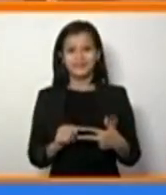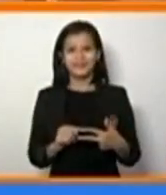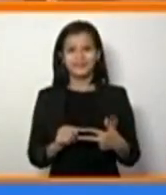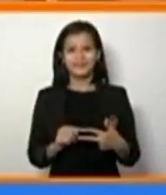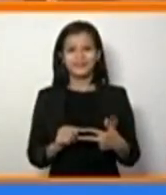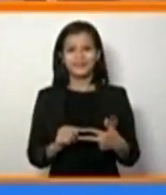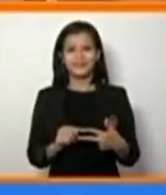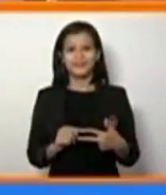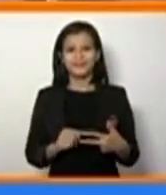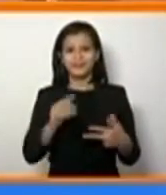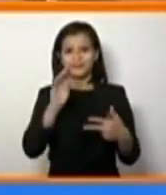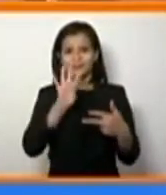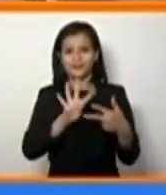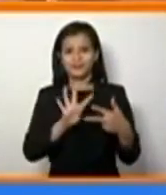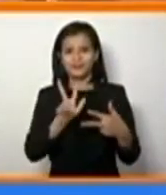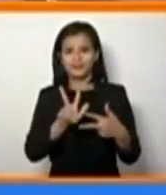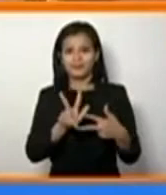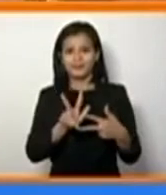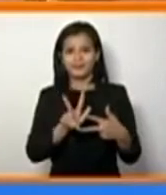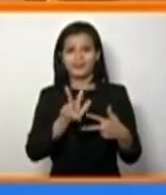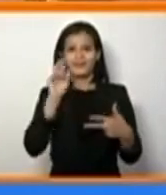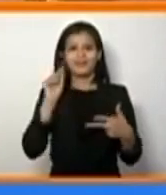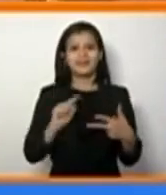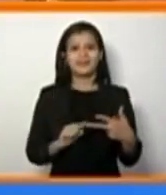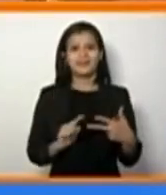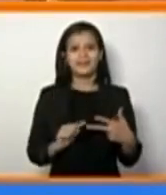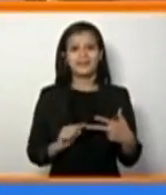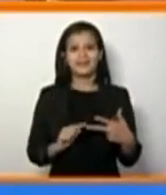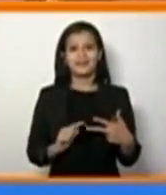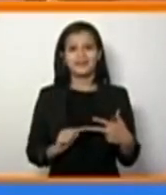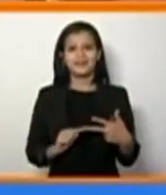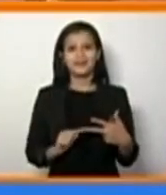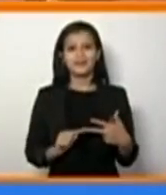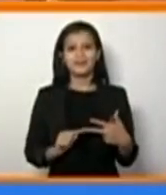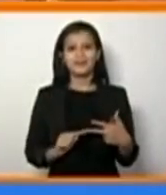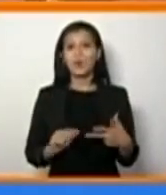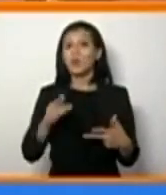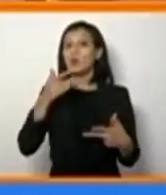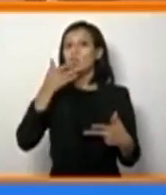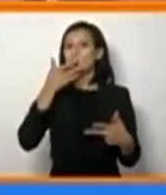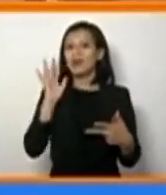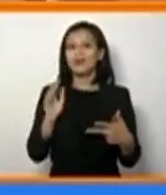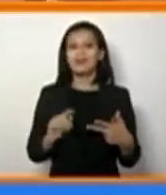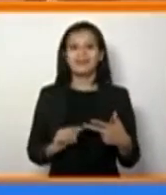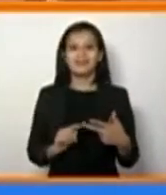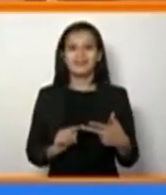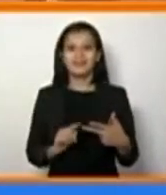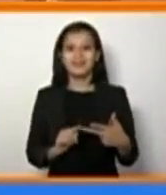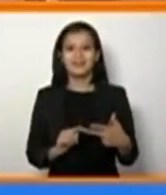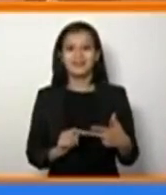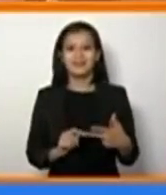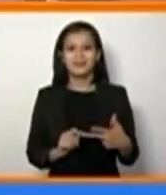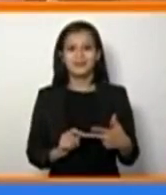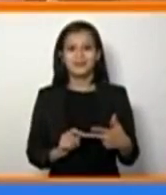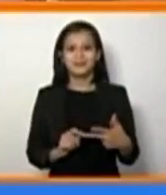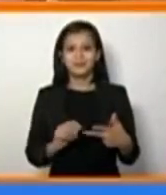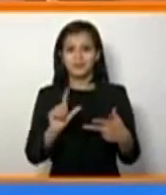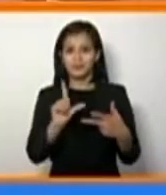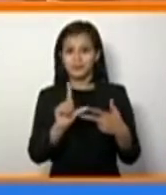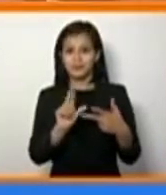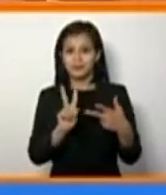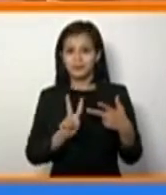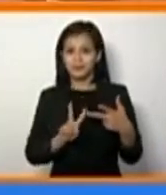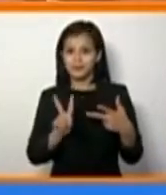Y este es el 43. Tercer y decisivo número ganador, mucha suerte, y este es el